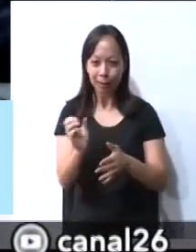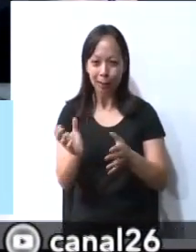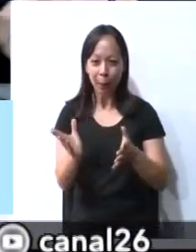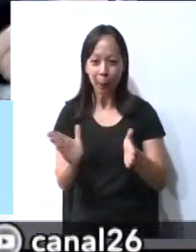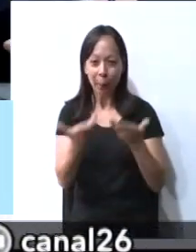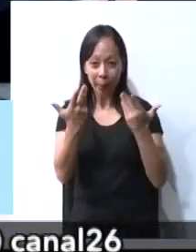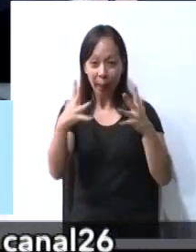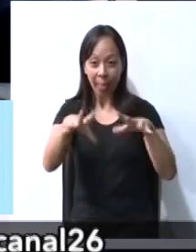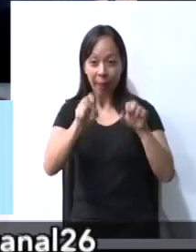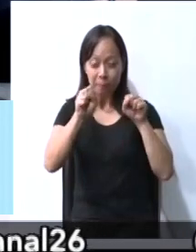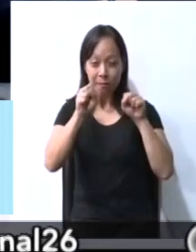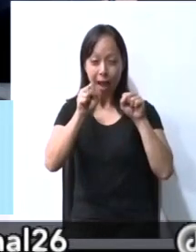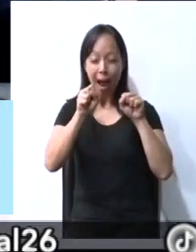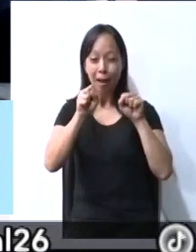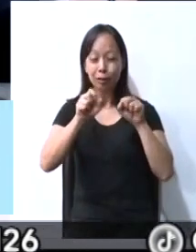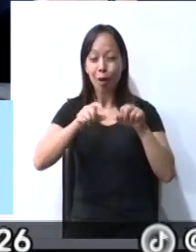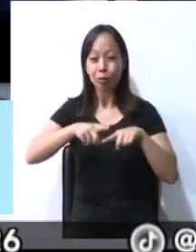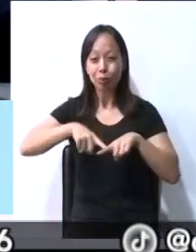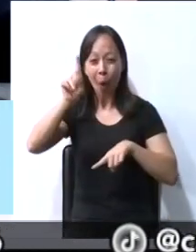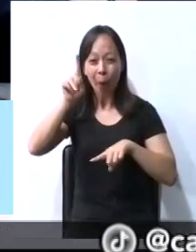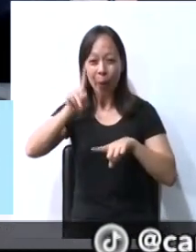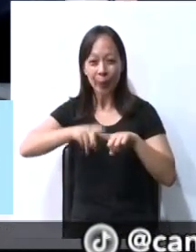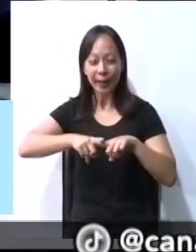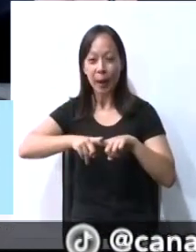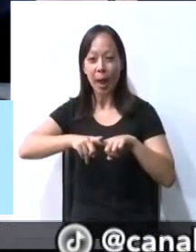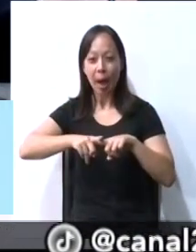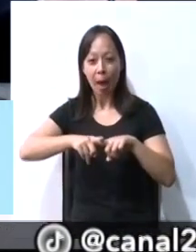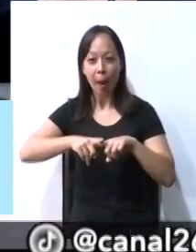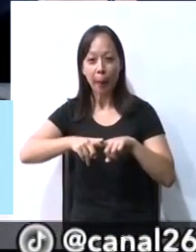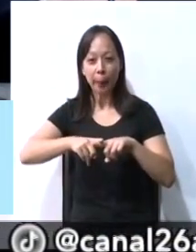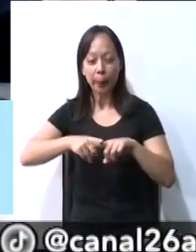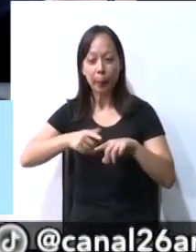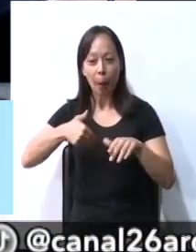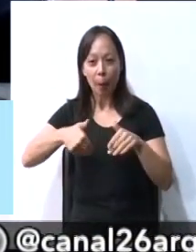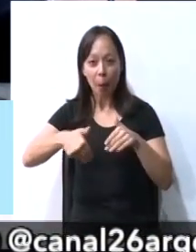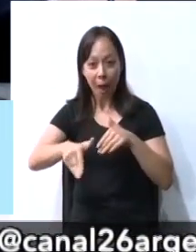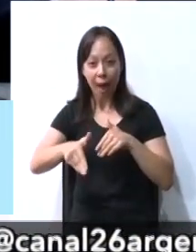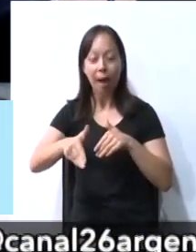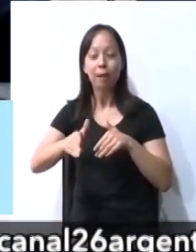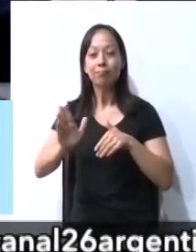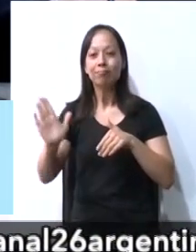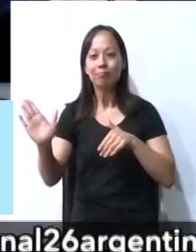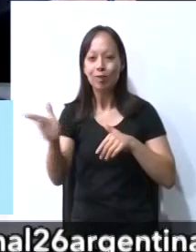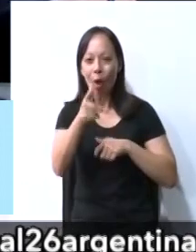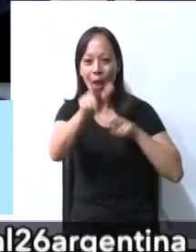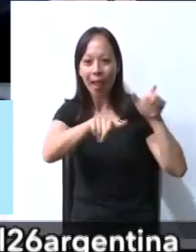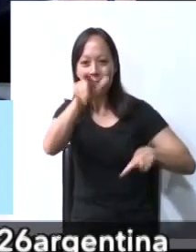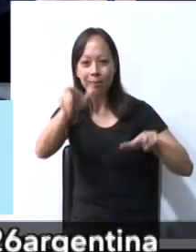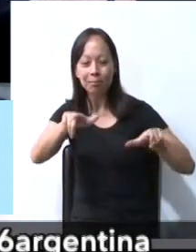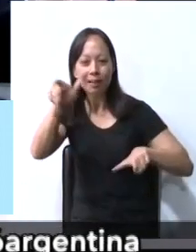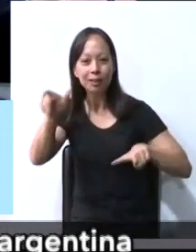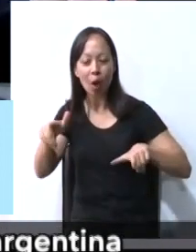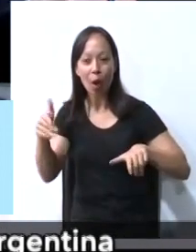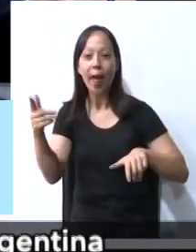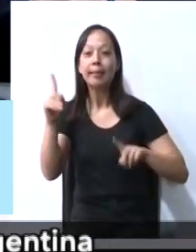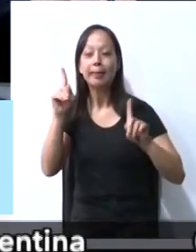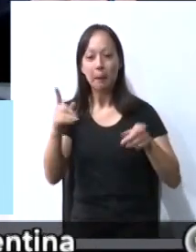largos, para hacer que todos los que viven y visitan la ciudad vivan cada día